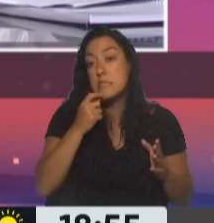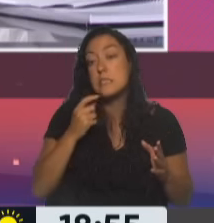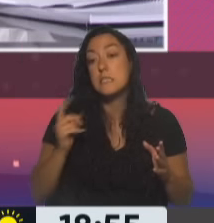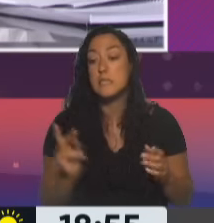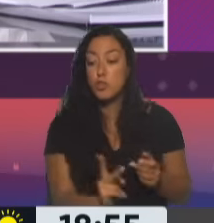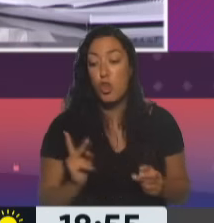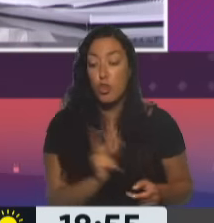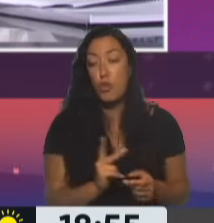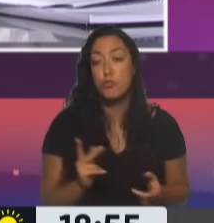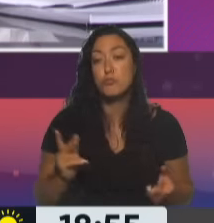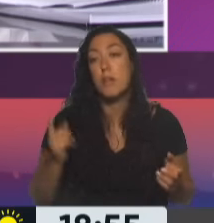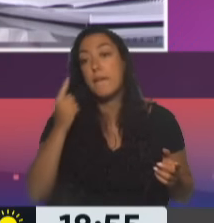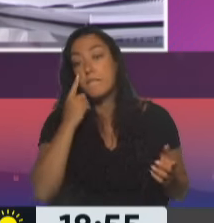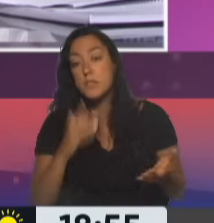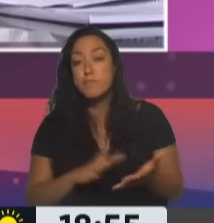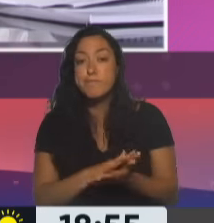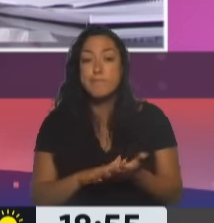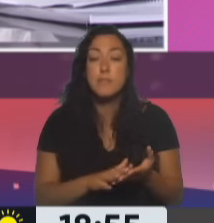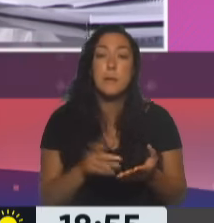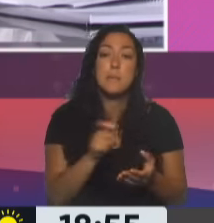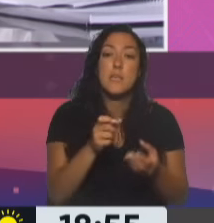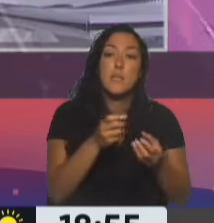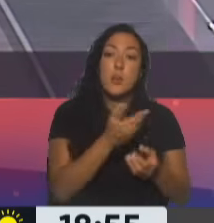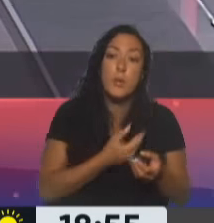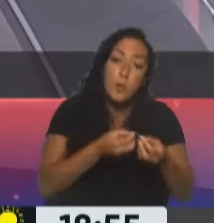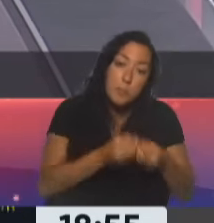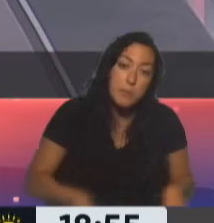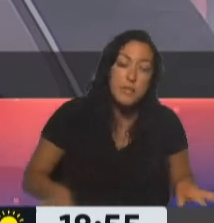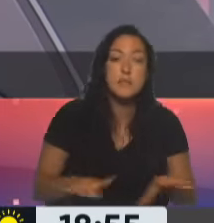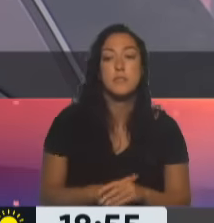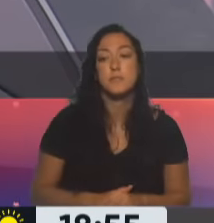contacto puede tener por lo menos para empezar los primeros meses de gobierno. Bueno, bien, vamos a cambiar de tema. Ya